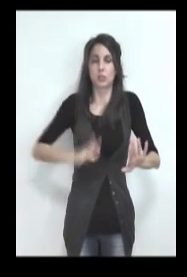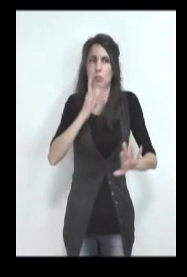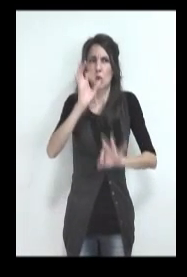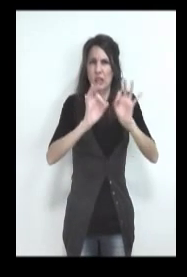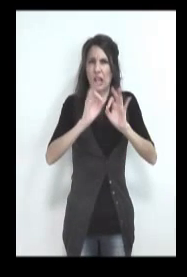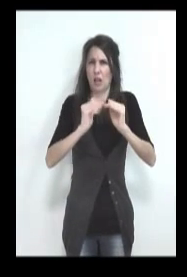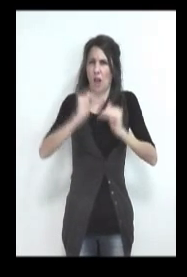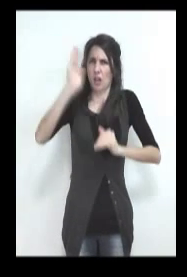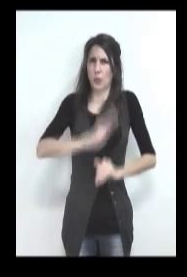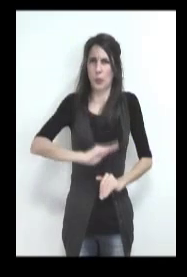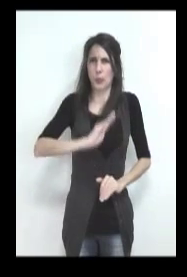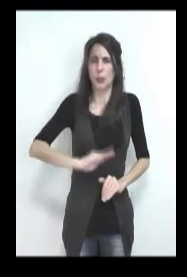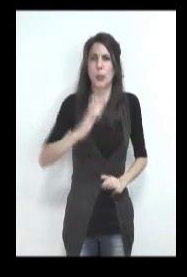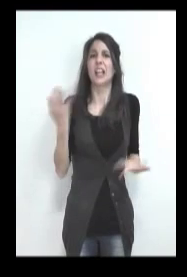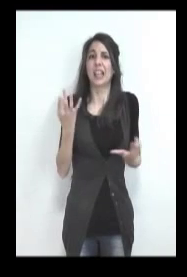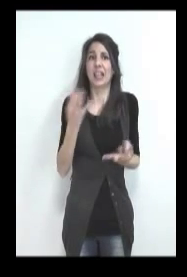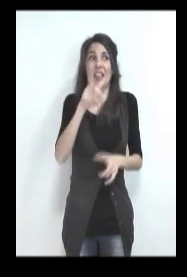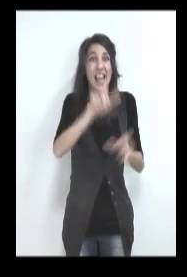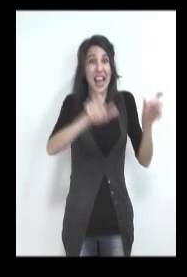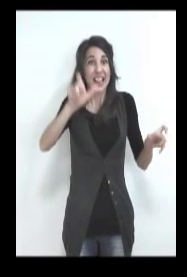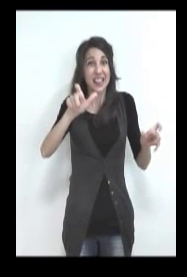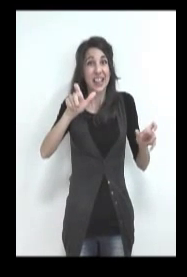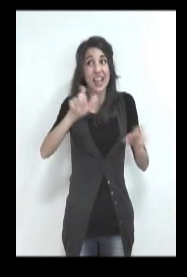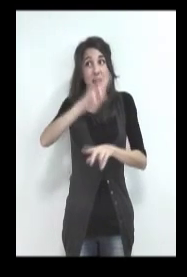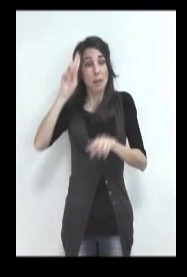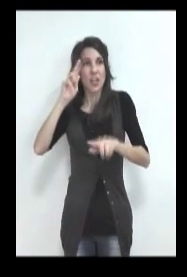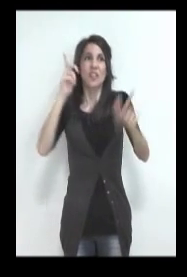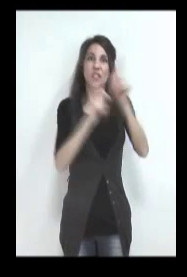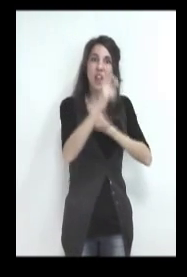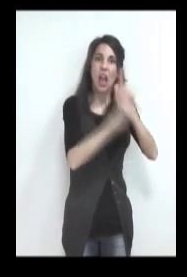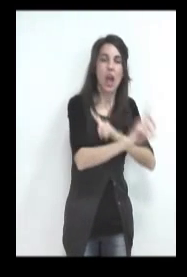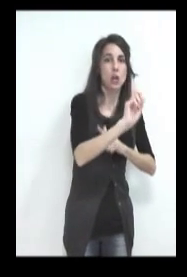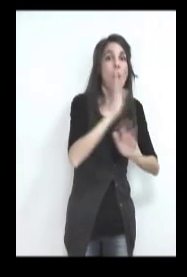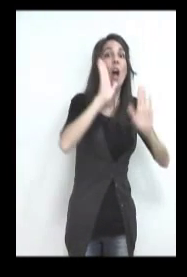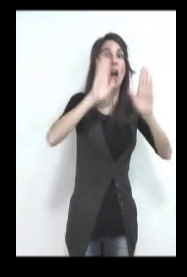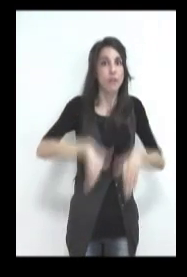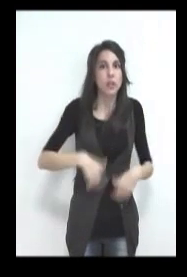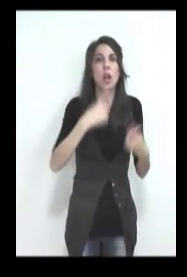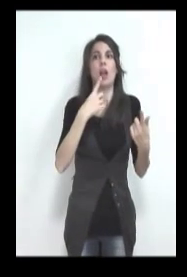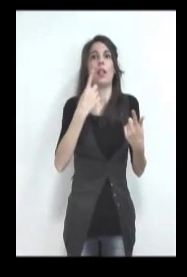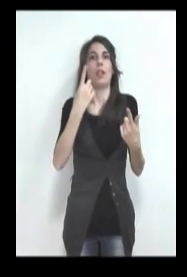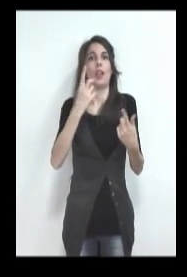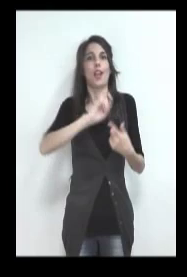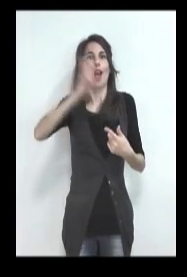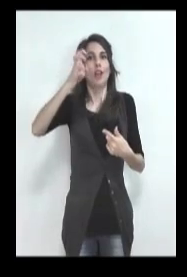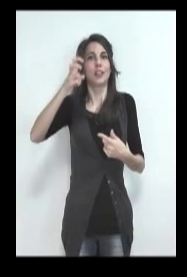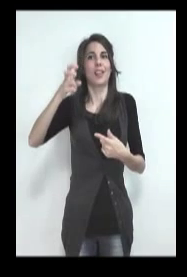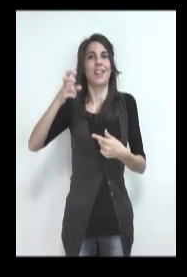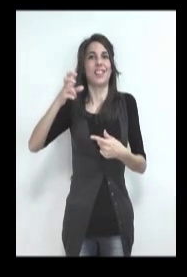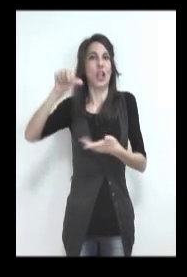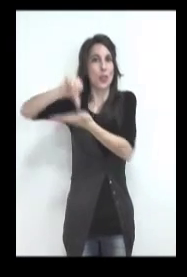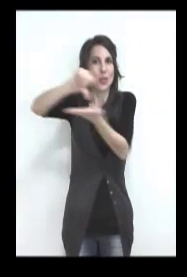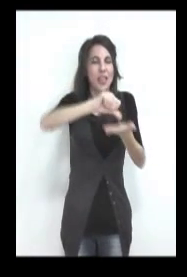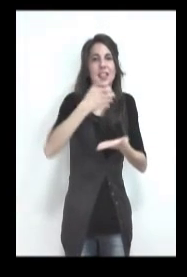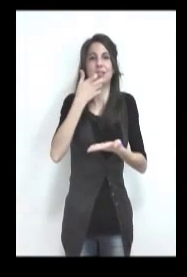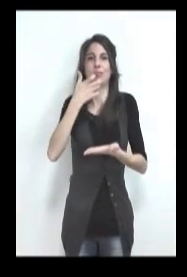altísimo no es de gente de Madrid que viaja, sino que se convierte en hub del de Ponferrada, del de Burgos, desde